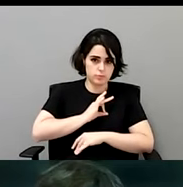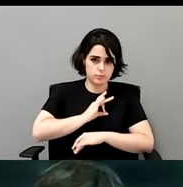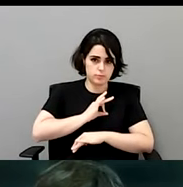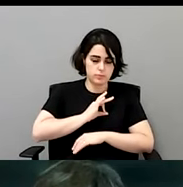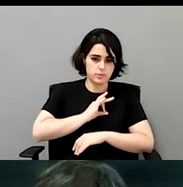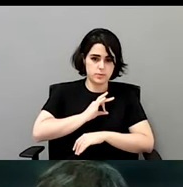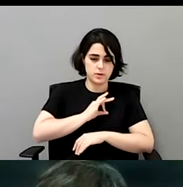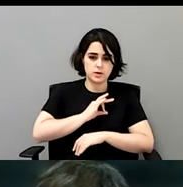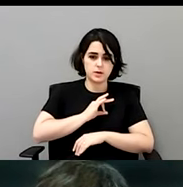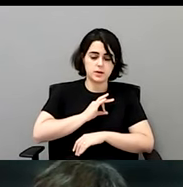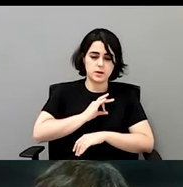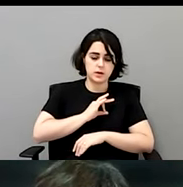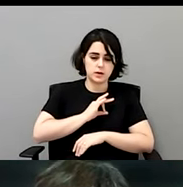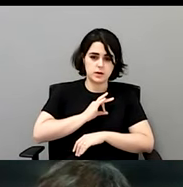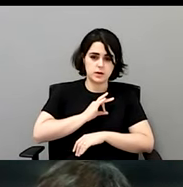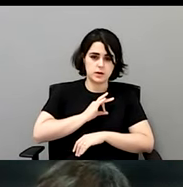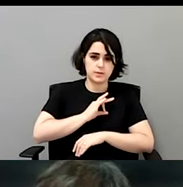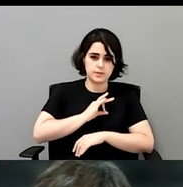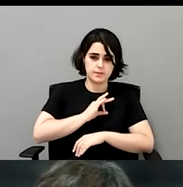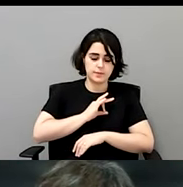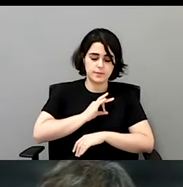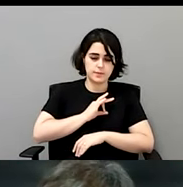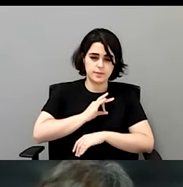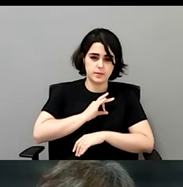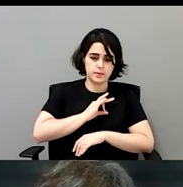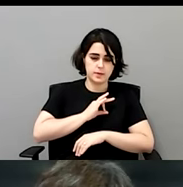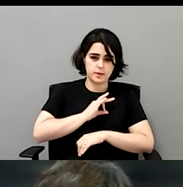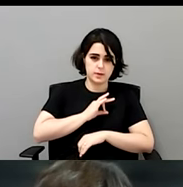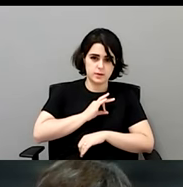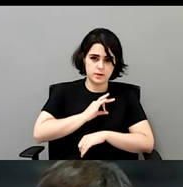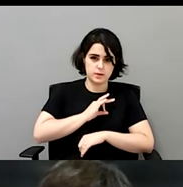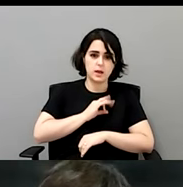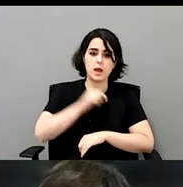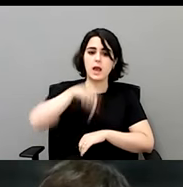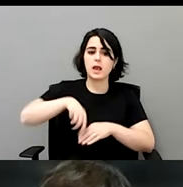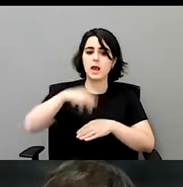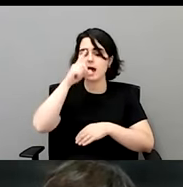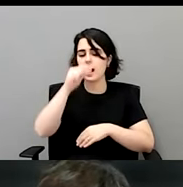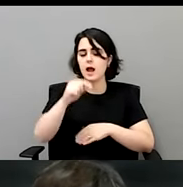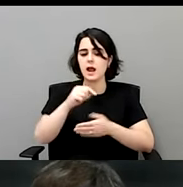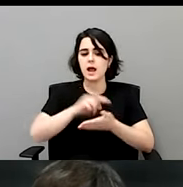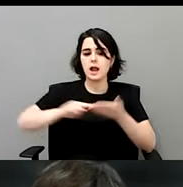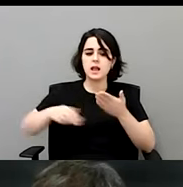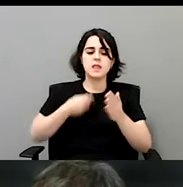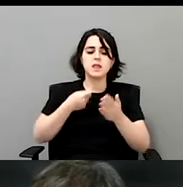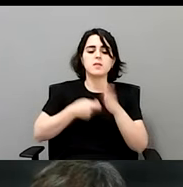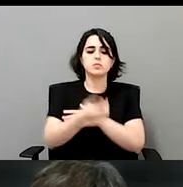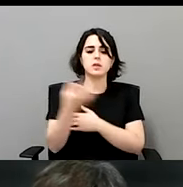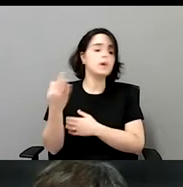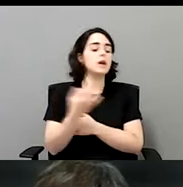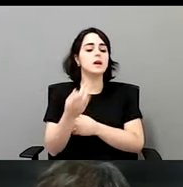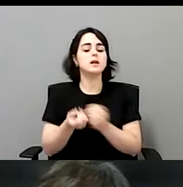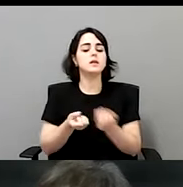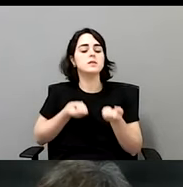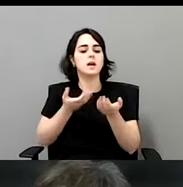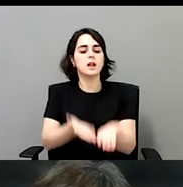¿Qué es lo que hay que entregar? Por lo menos aquí en Galicia, pues una declaración responsable